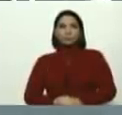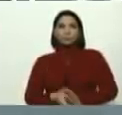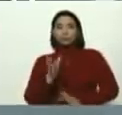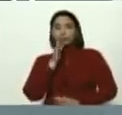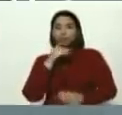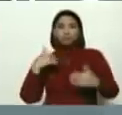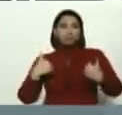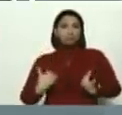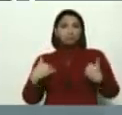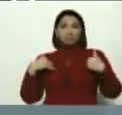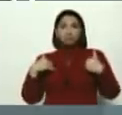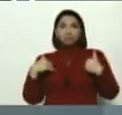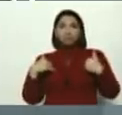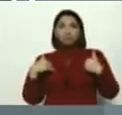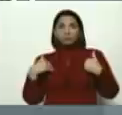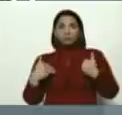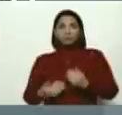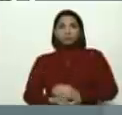Incansable,